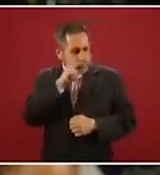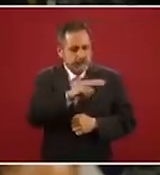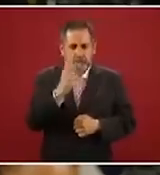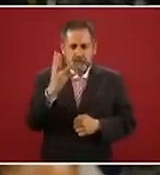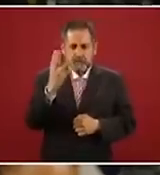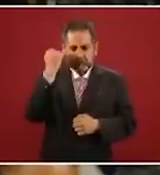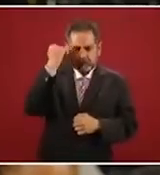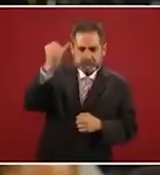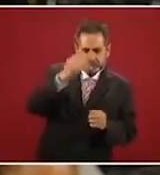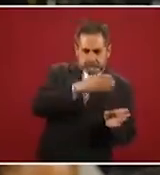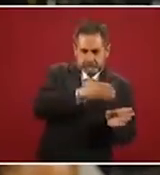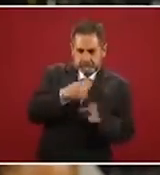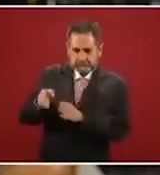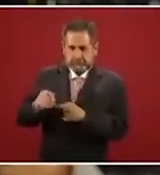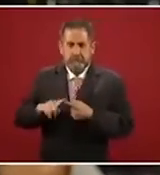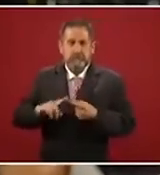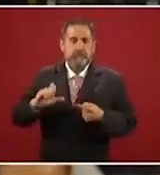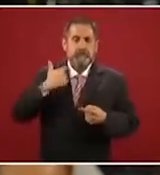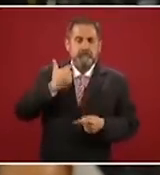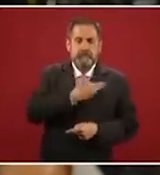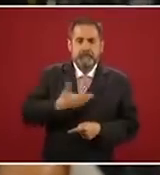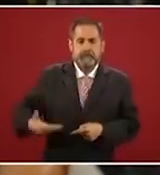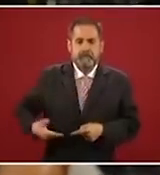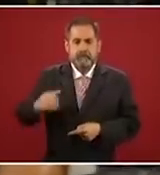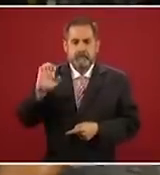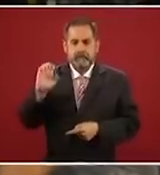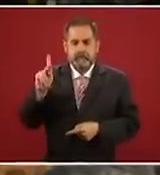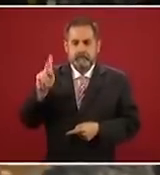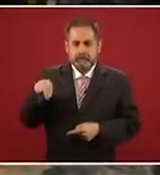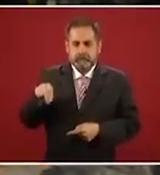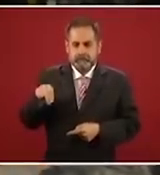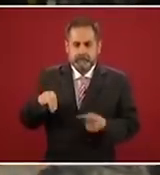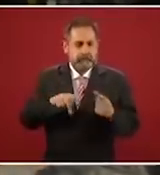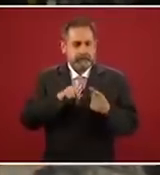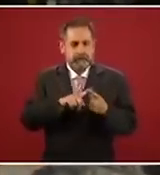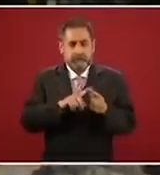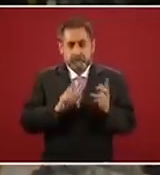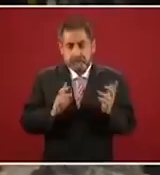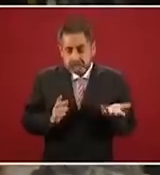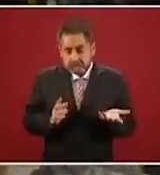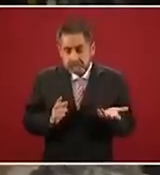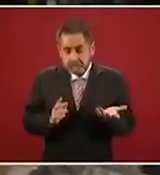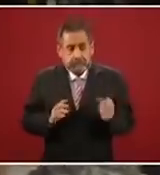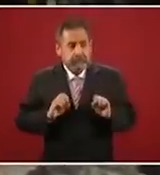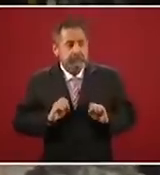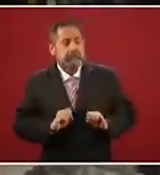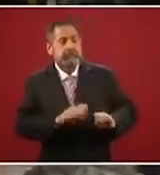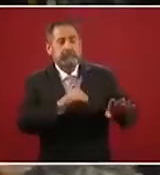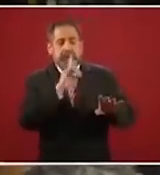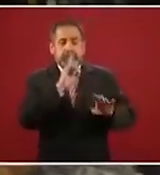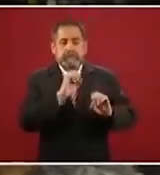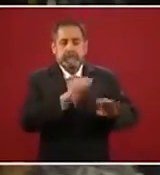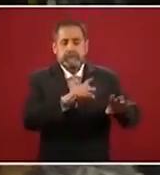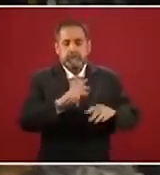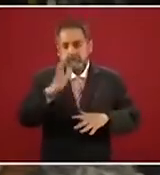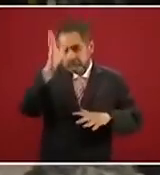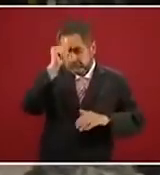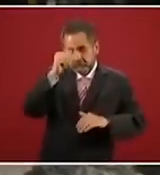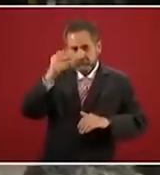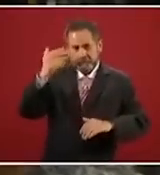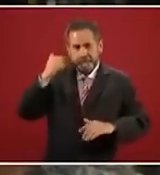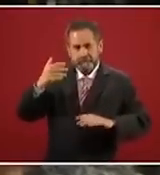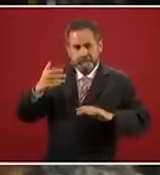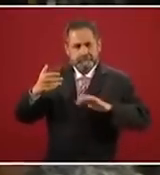escenarios. El expresidente Enrique Peña Nieto gozaría de esta impunidad, este pacto de impunidad del que se